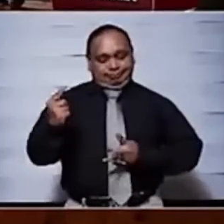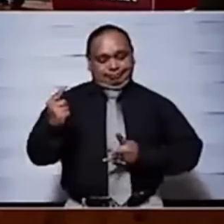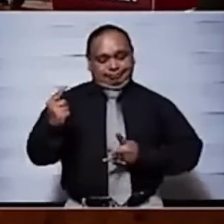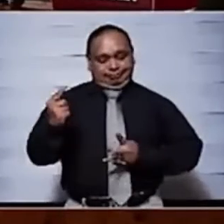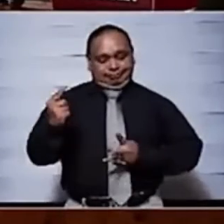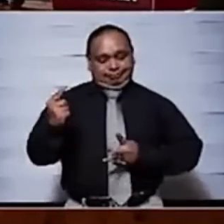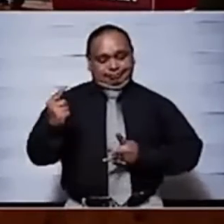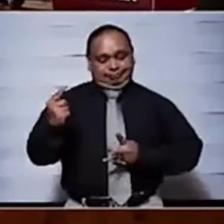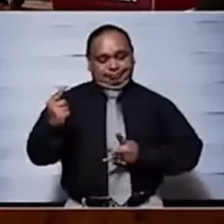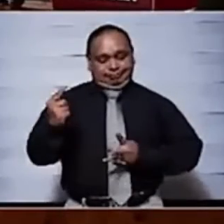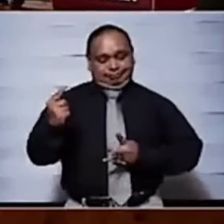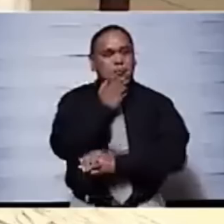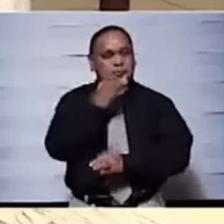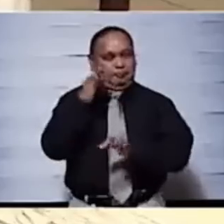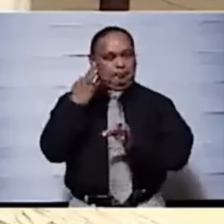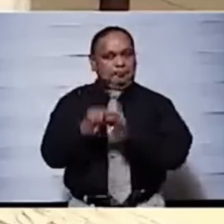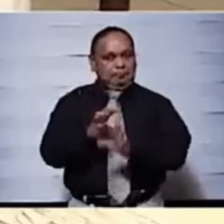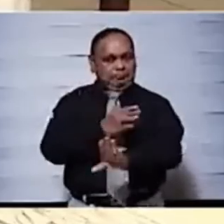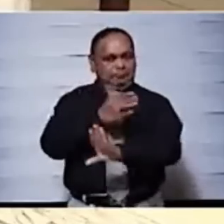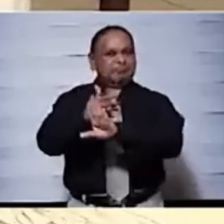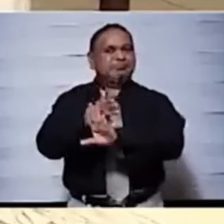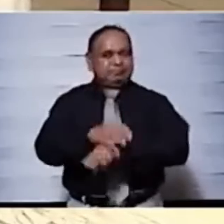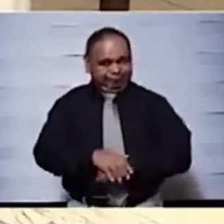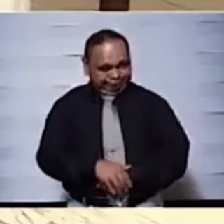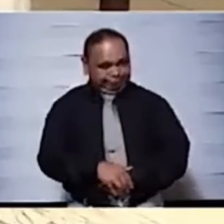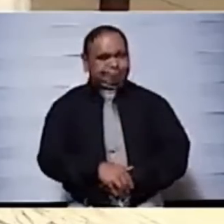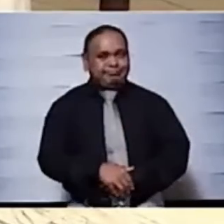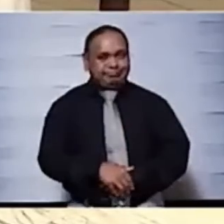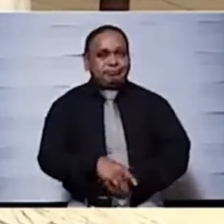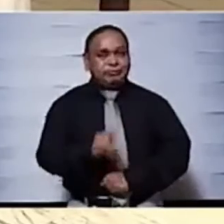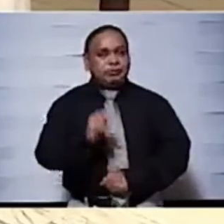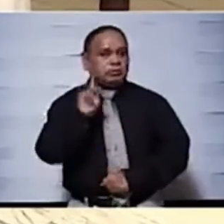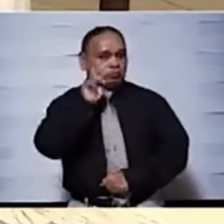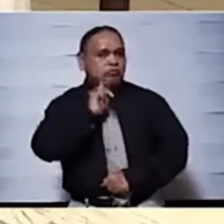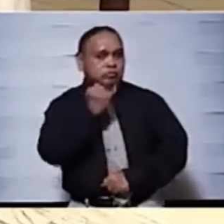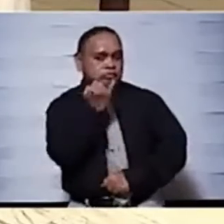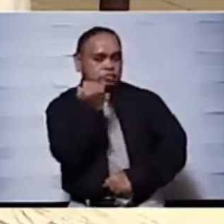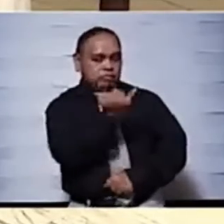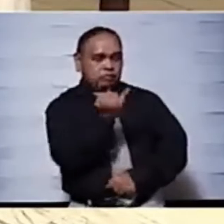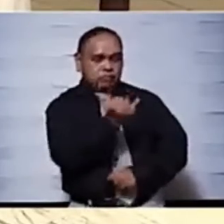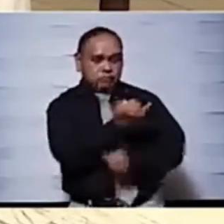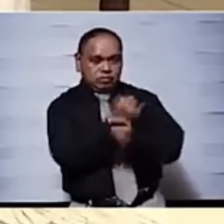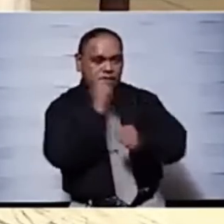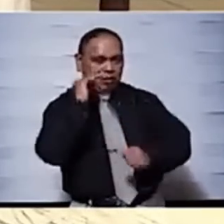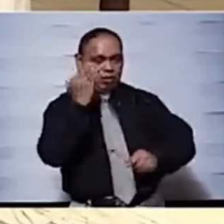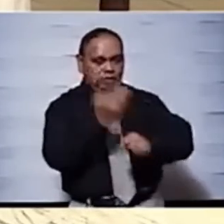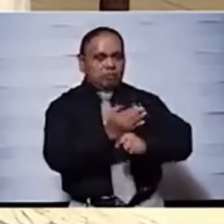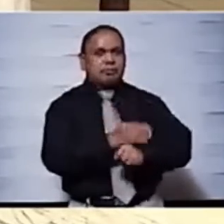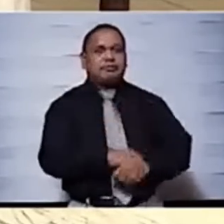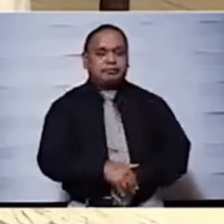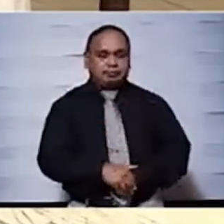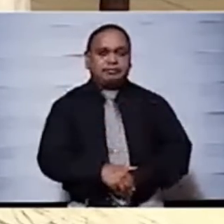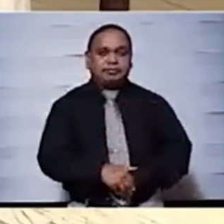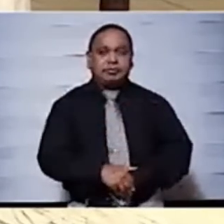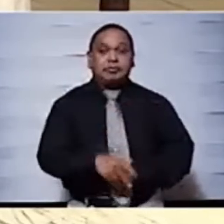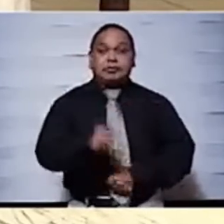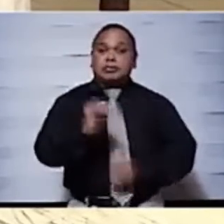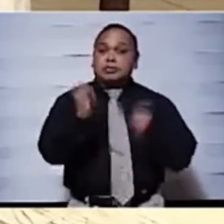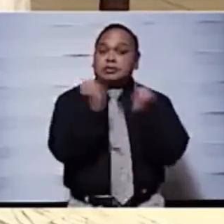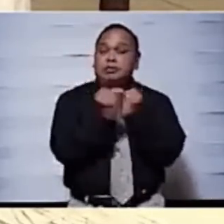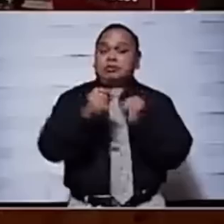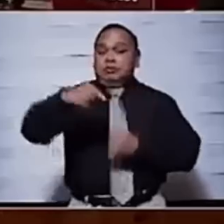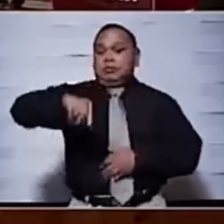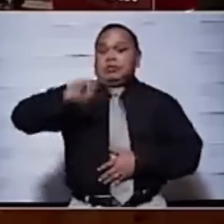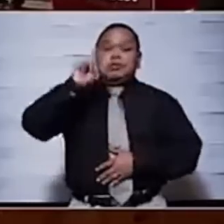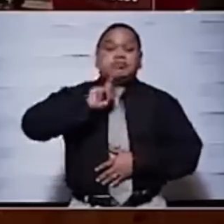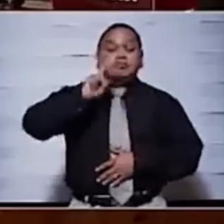Y también pueden tener ella su responsabilidad. Pero en este mundo donde todavía la mujer sufre muchas discriminaciones y donde la